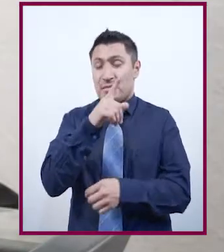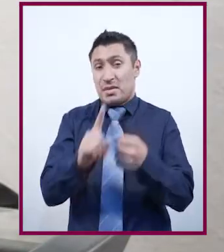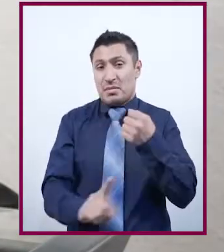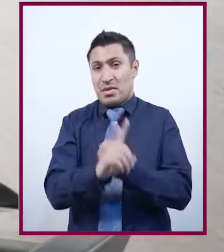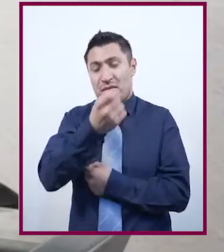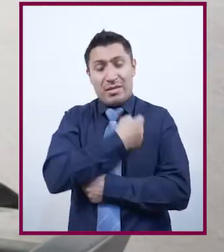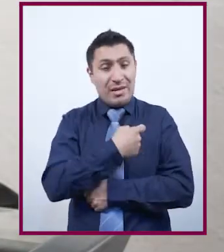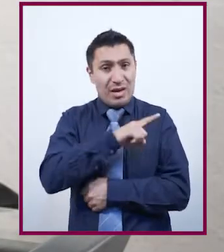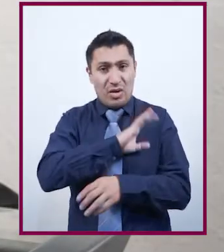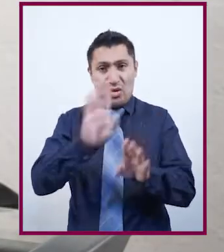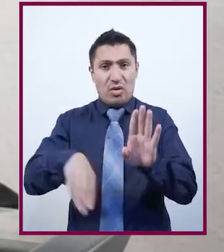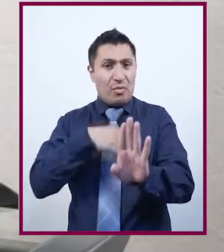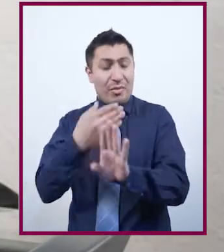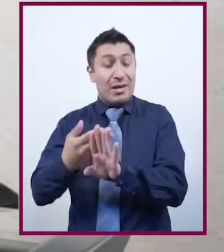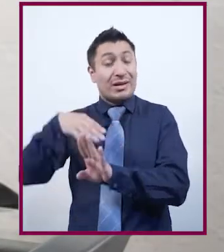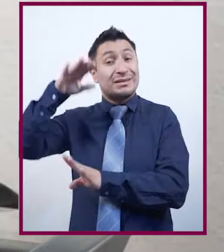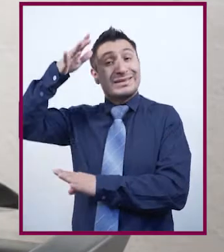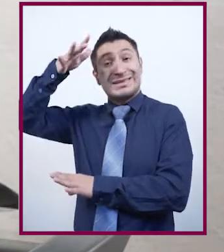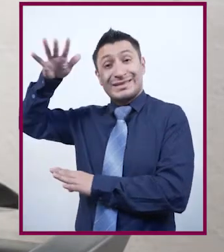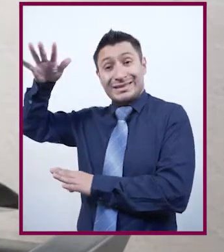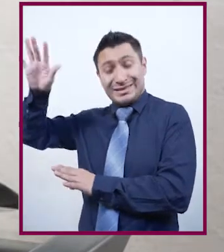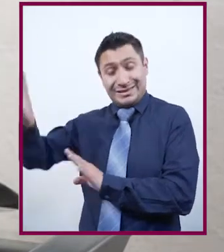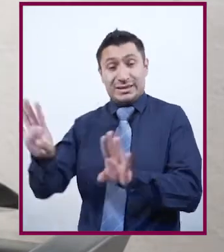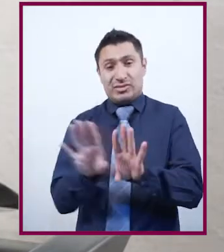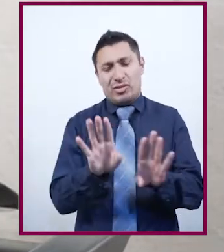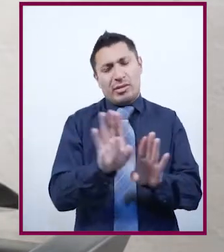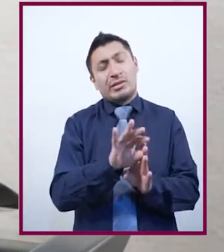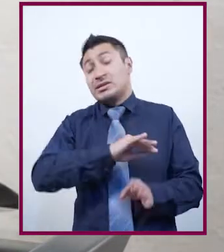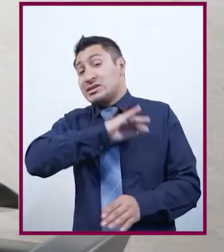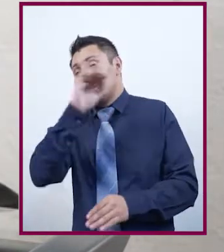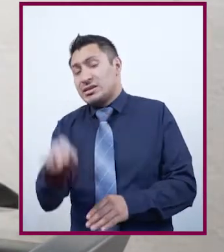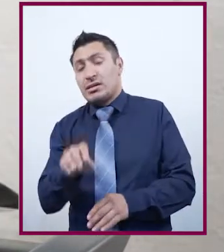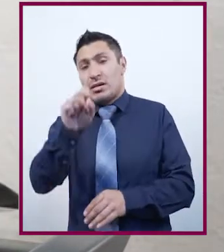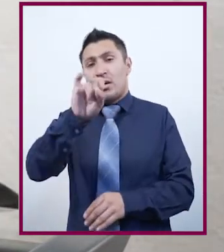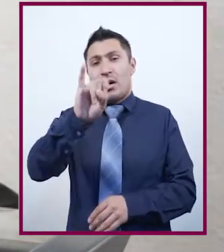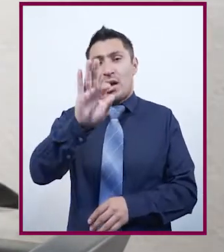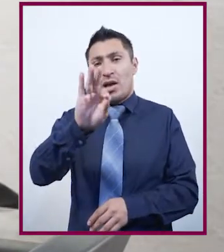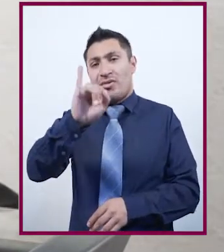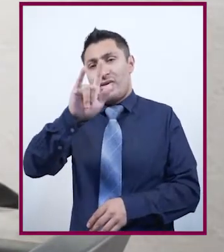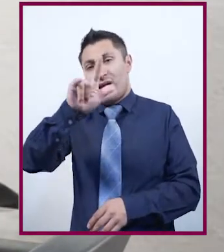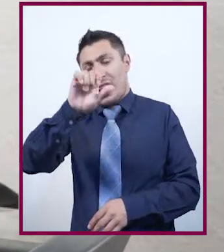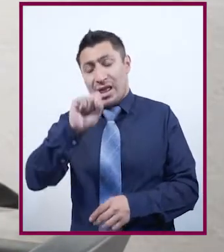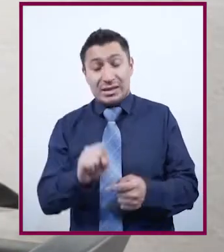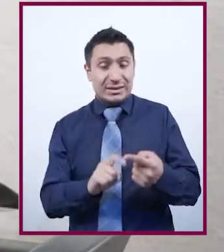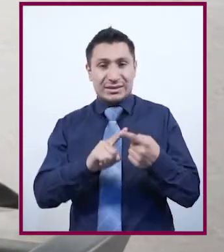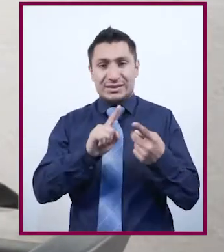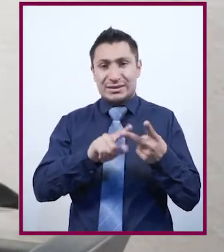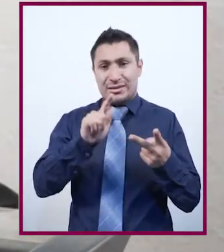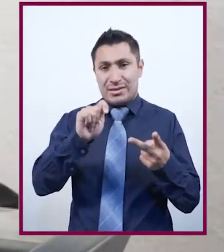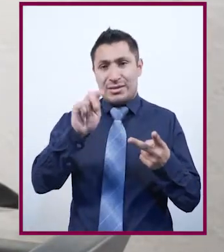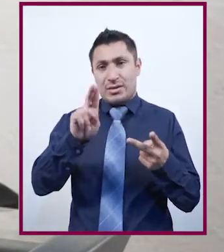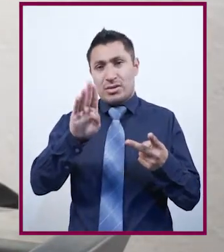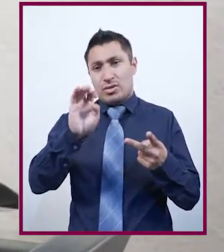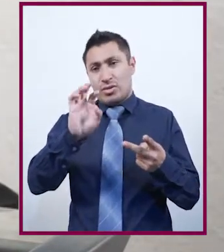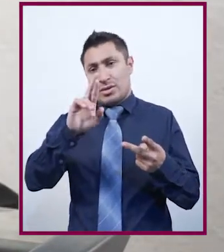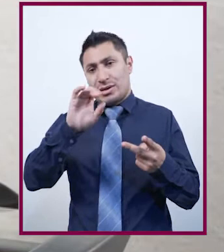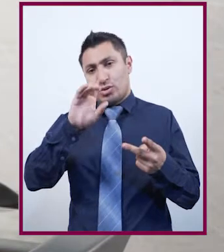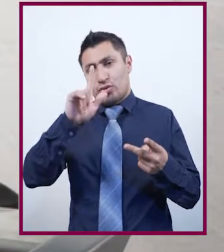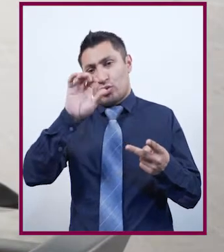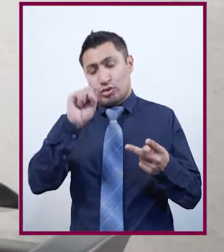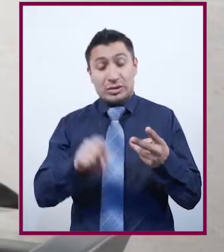de salud también afectaban a las personas adultas, quienes comúnmente fallecían de sífilis, tuberculosis o